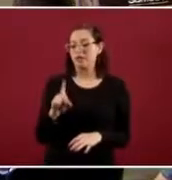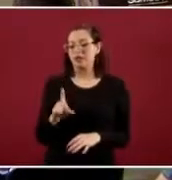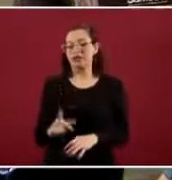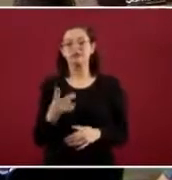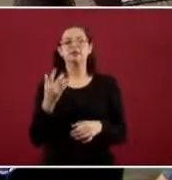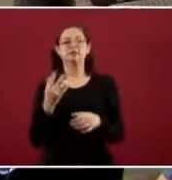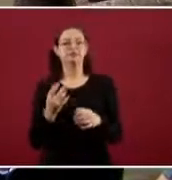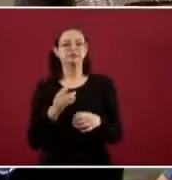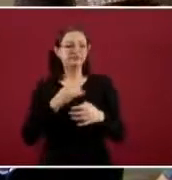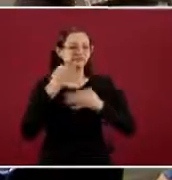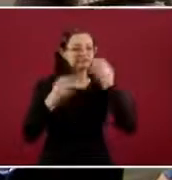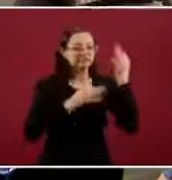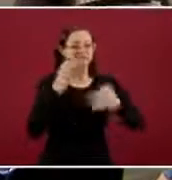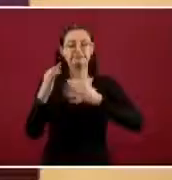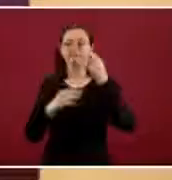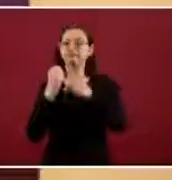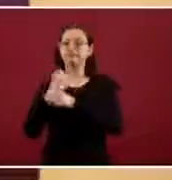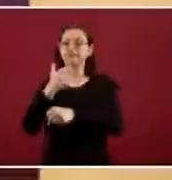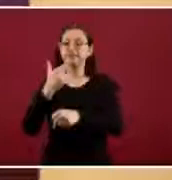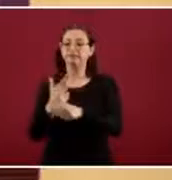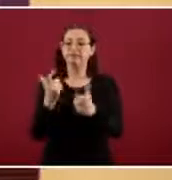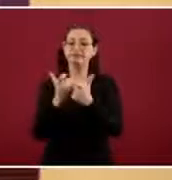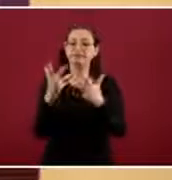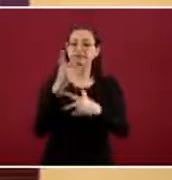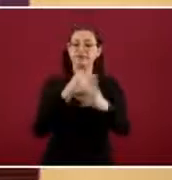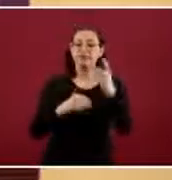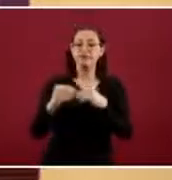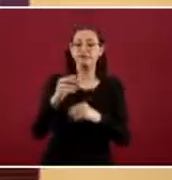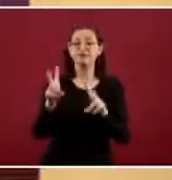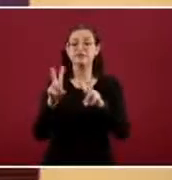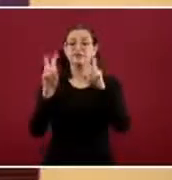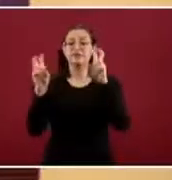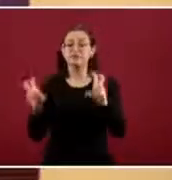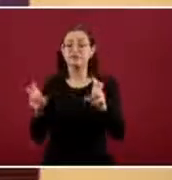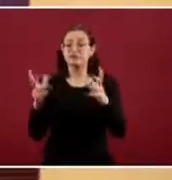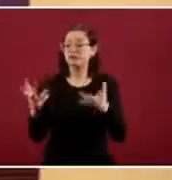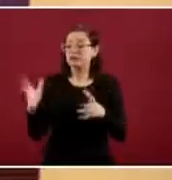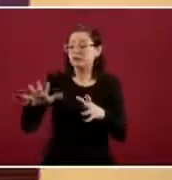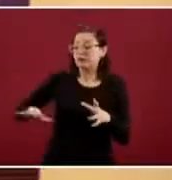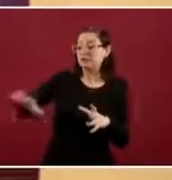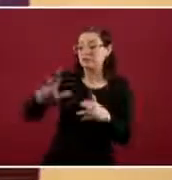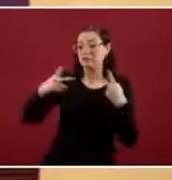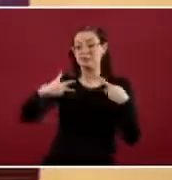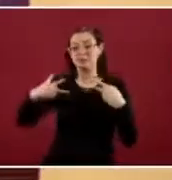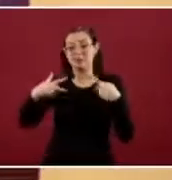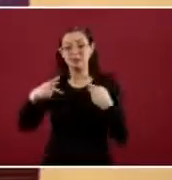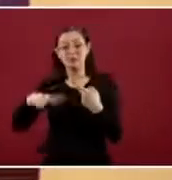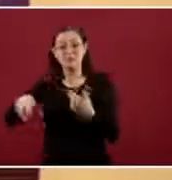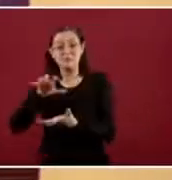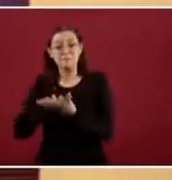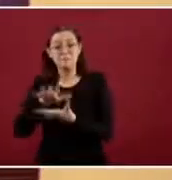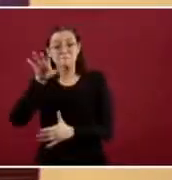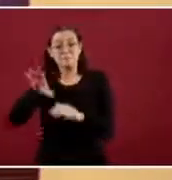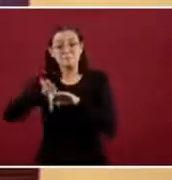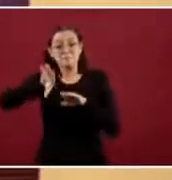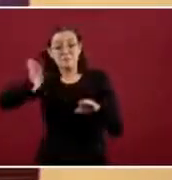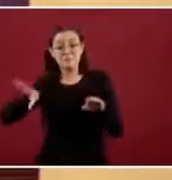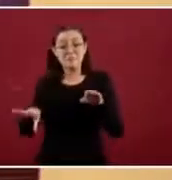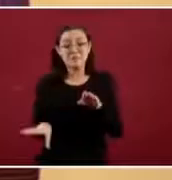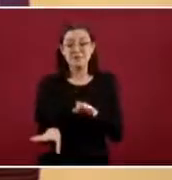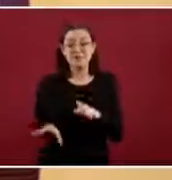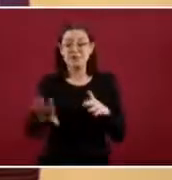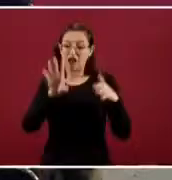como la Secretaría de Economía y otras, que las medidas de mitigación para estas poblaciones que están en mayor desventaja social